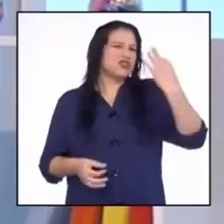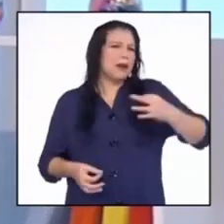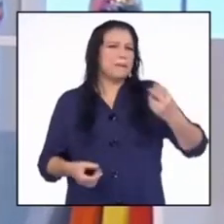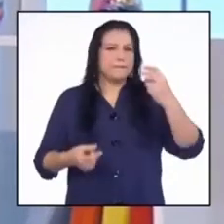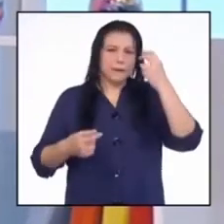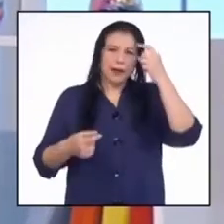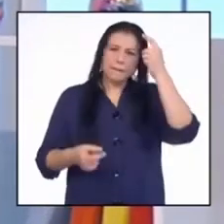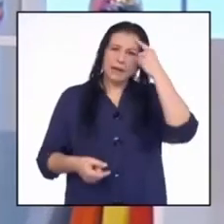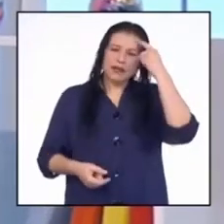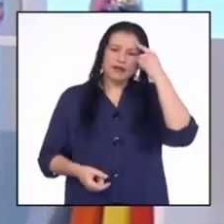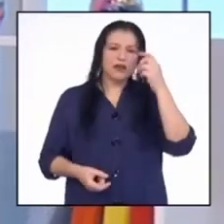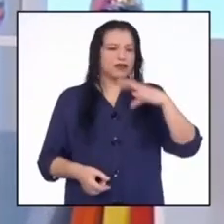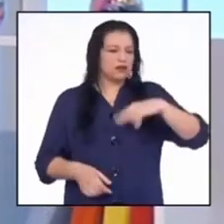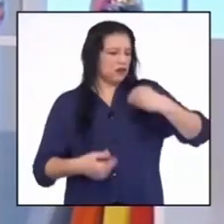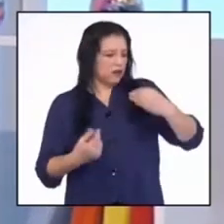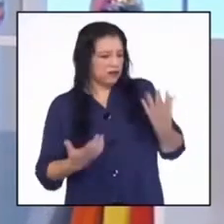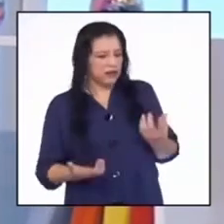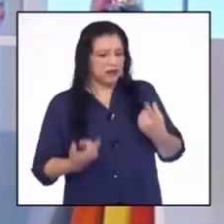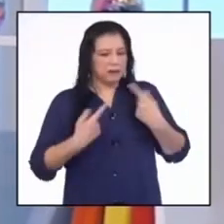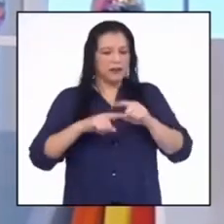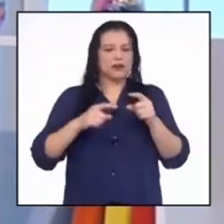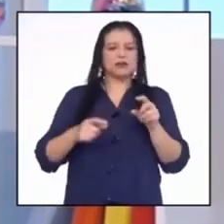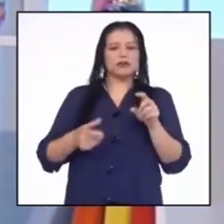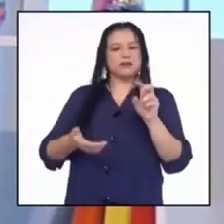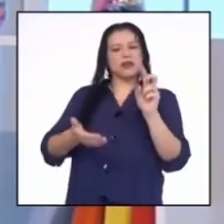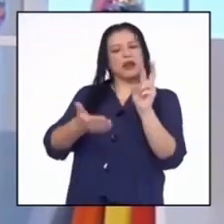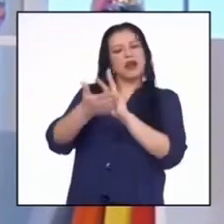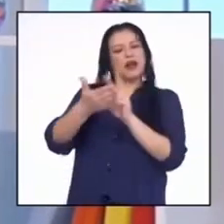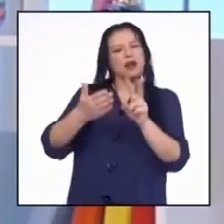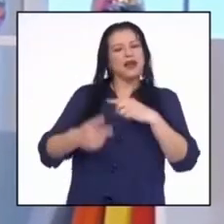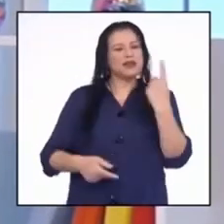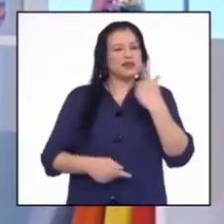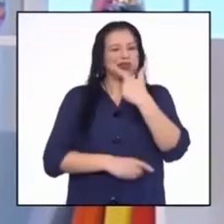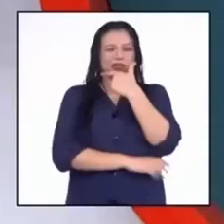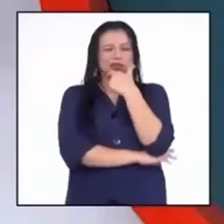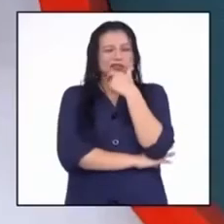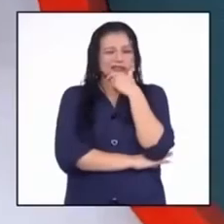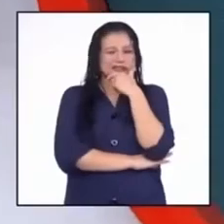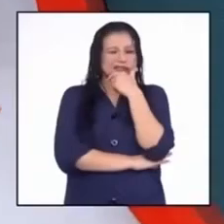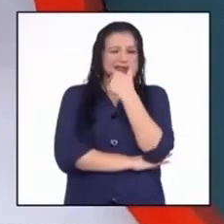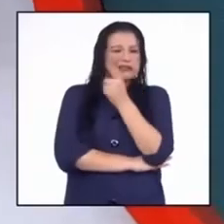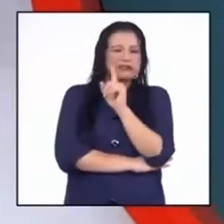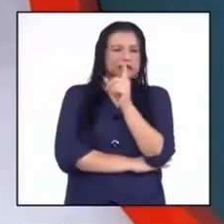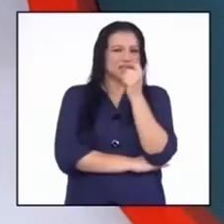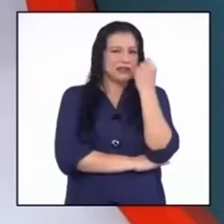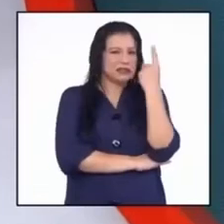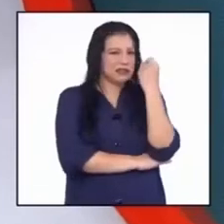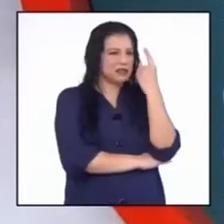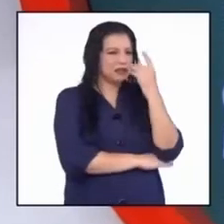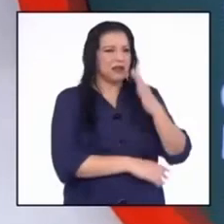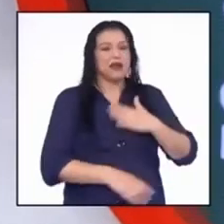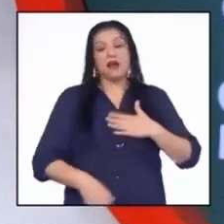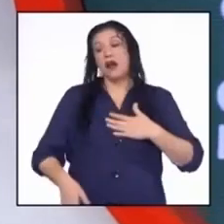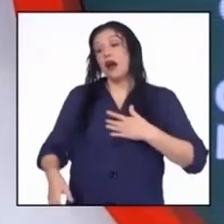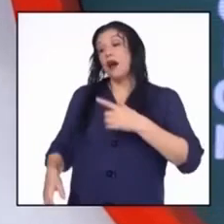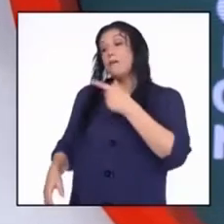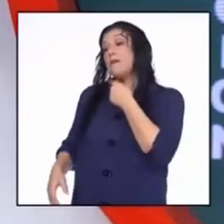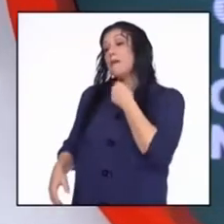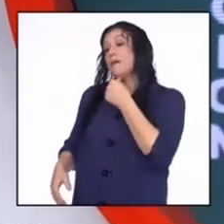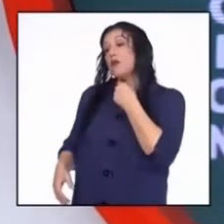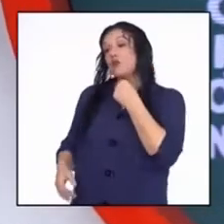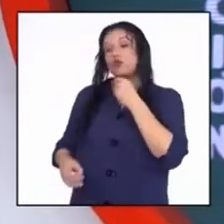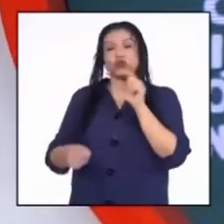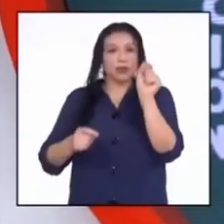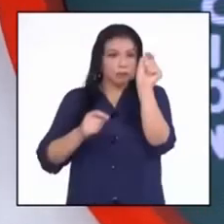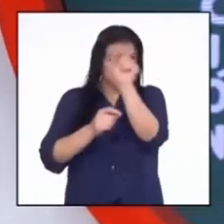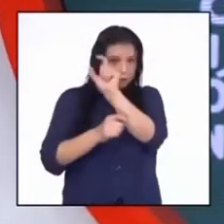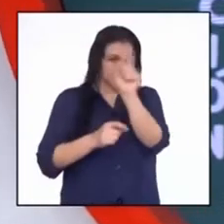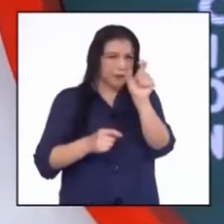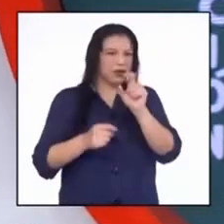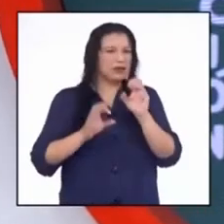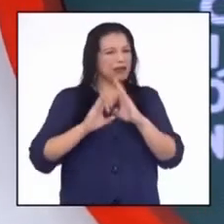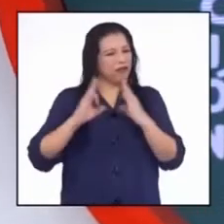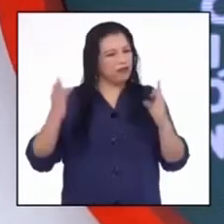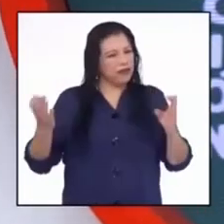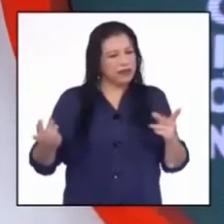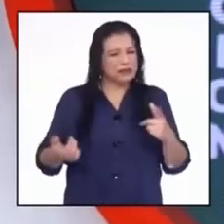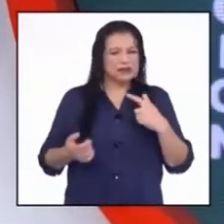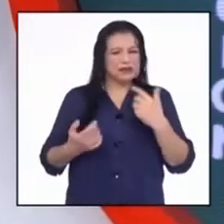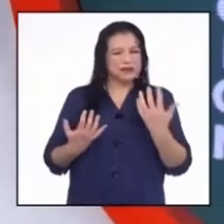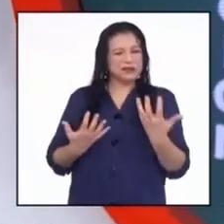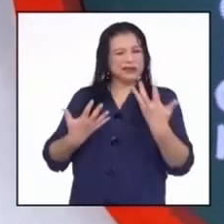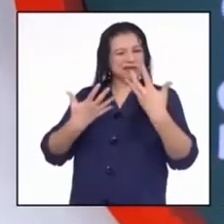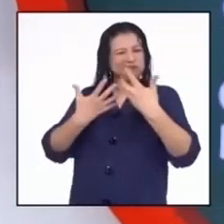si leo solo esa oración como que no se entiende, ¿verdad? A mí me gusta tu párrafo introductorio, pero esa frase parece que